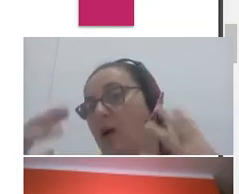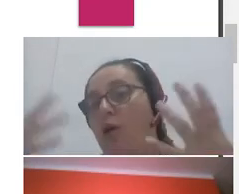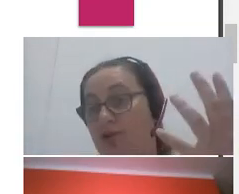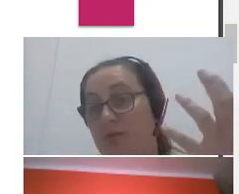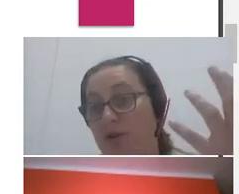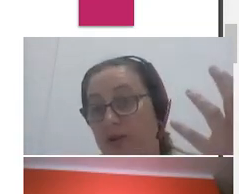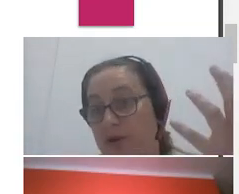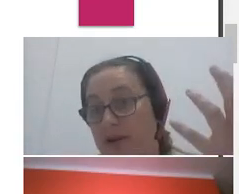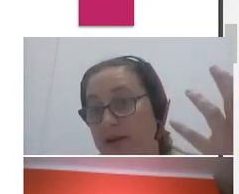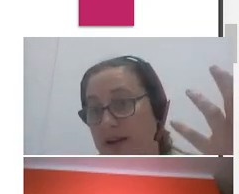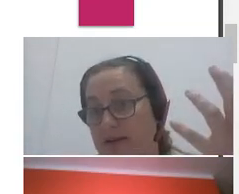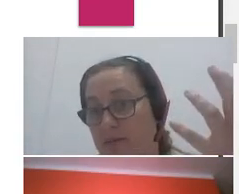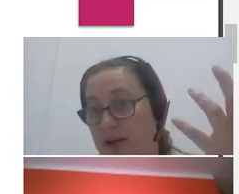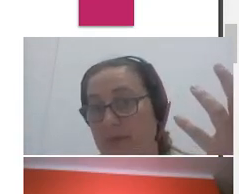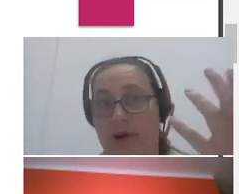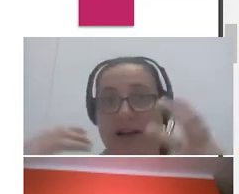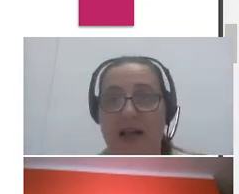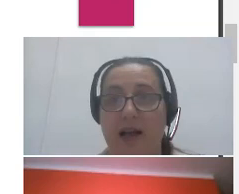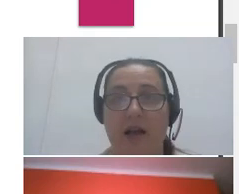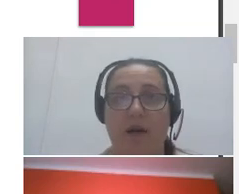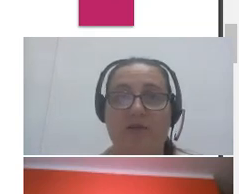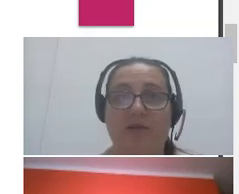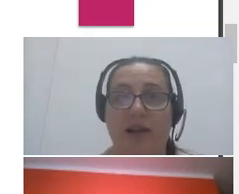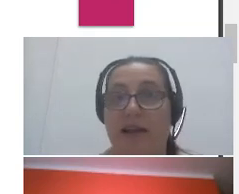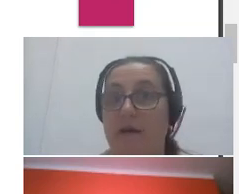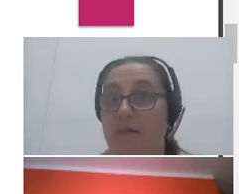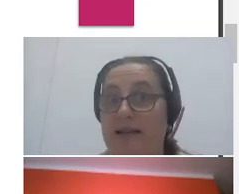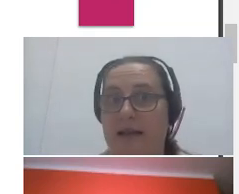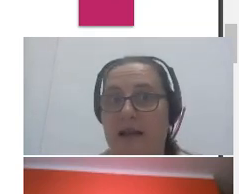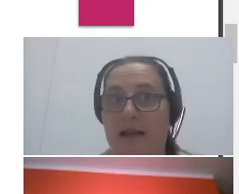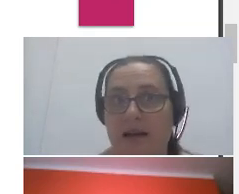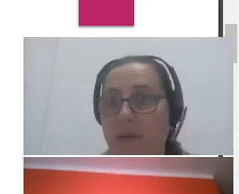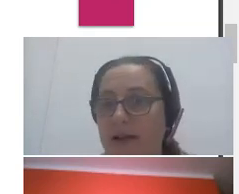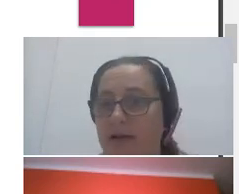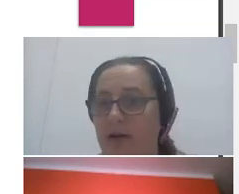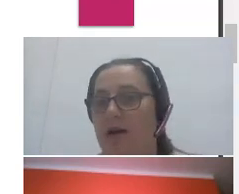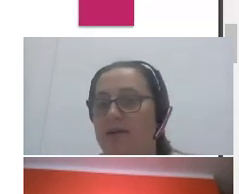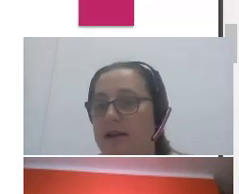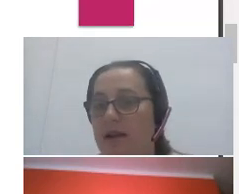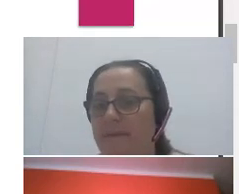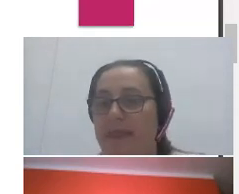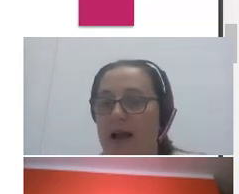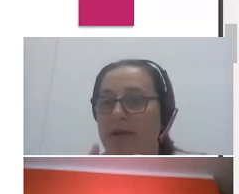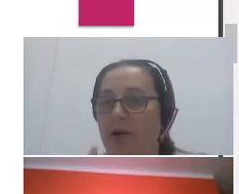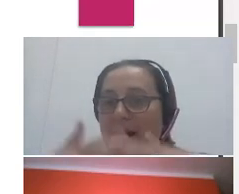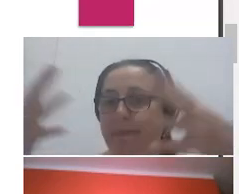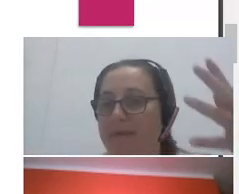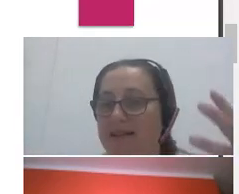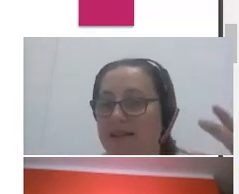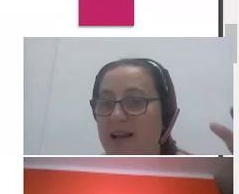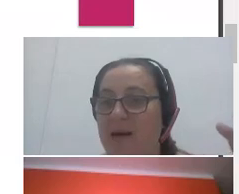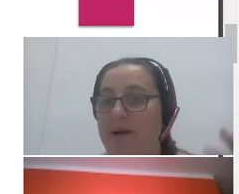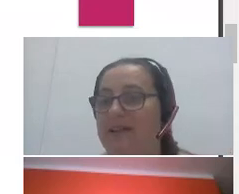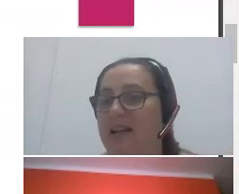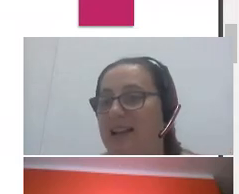de estrías o conocemos dos tipos de estrías. Por ejemplo, aquella persona que queda embarazada en este momento, ¿sí? A lo mejor las